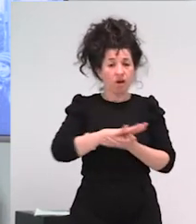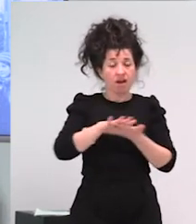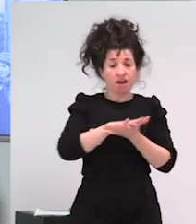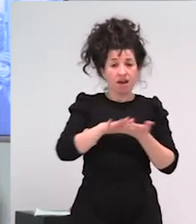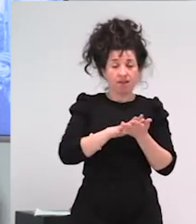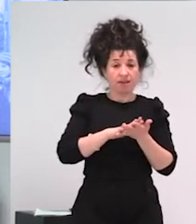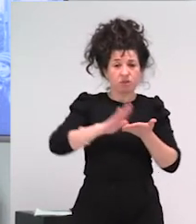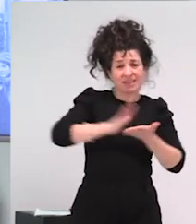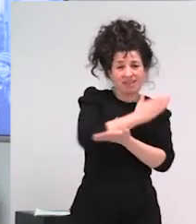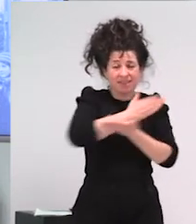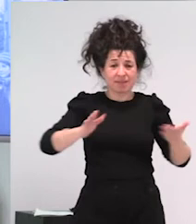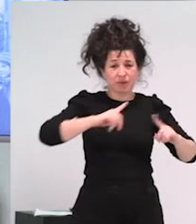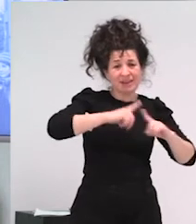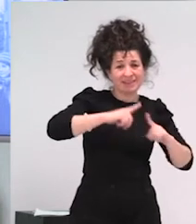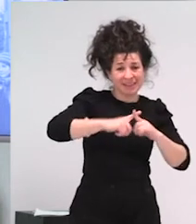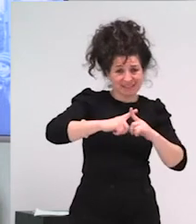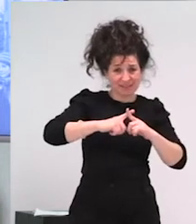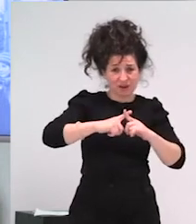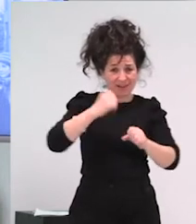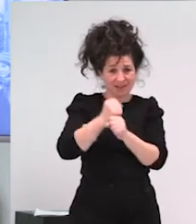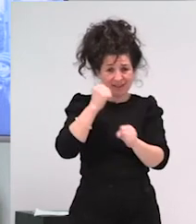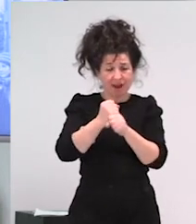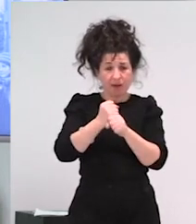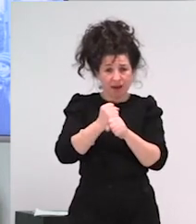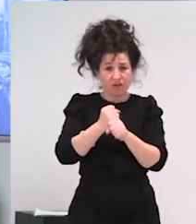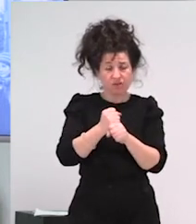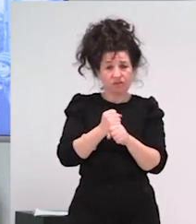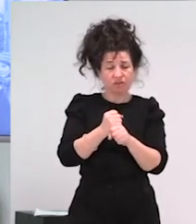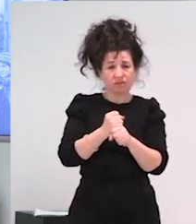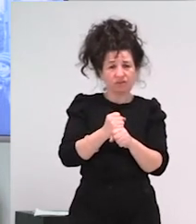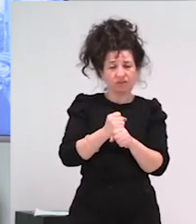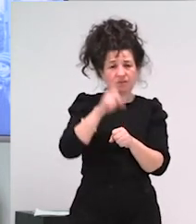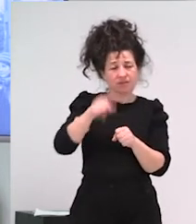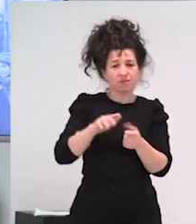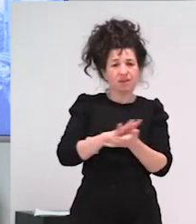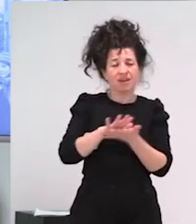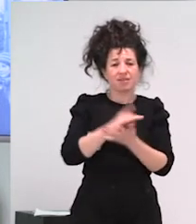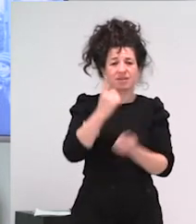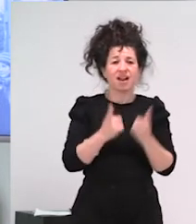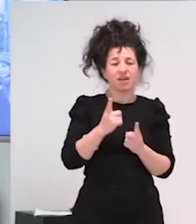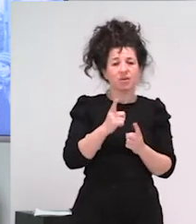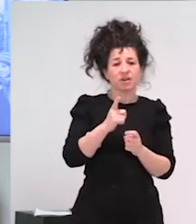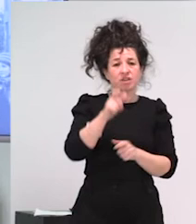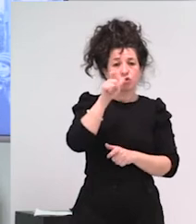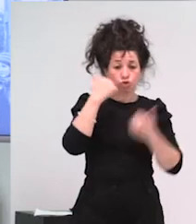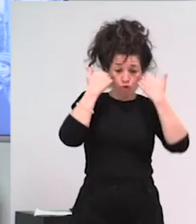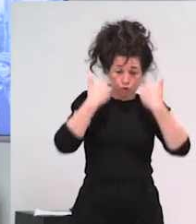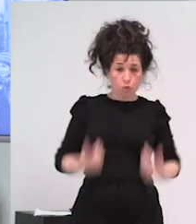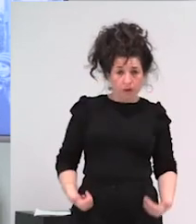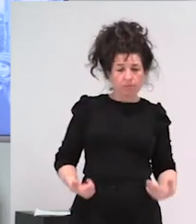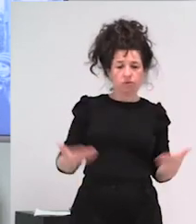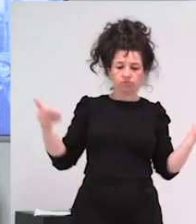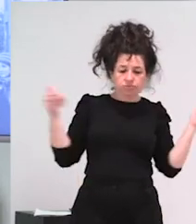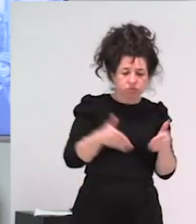del trabajo, también se da que no solo estamos hablando de que hay unos cuerpos que se dedican a hacer las tareas de cuidados, de